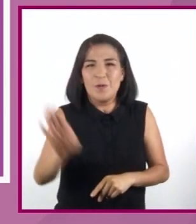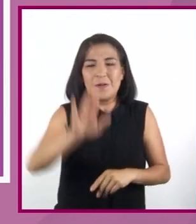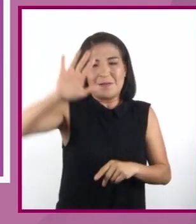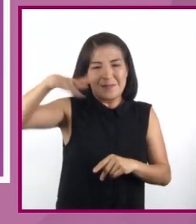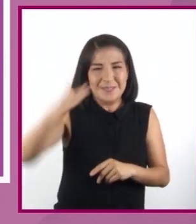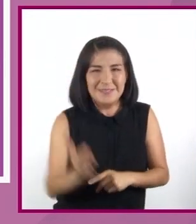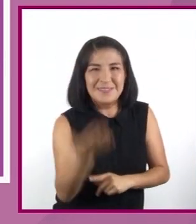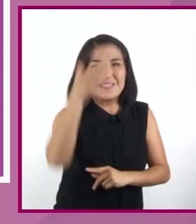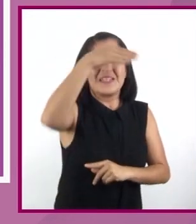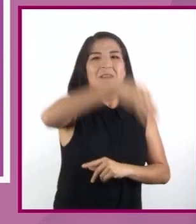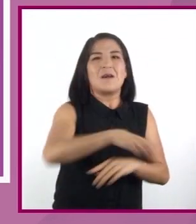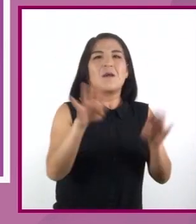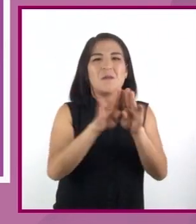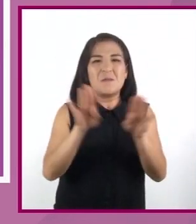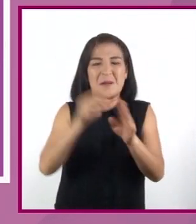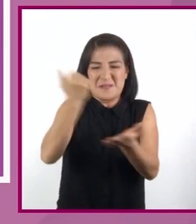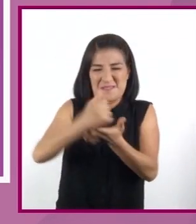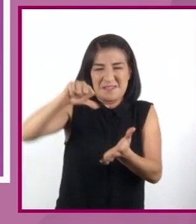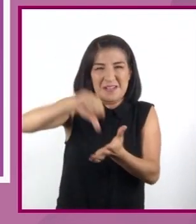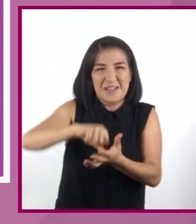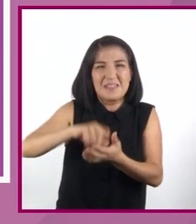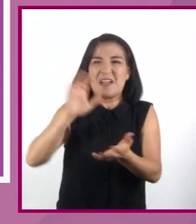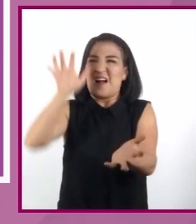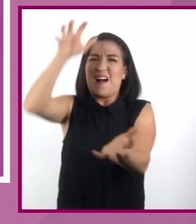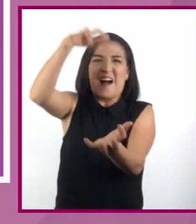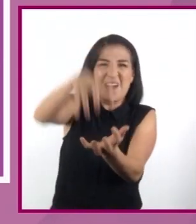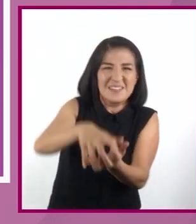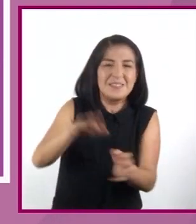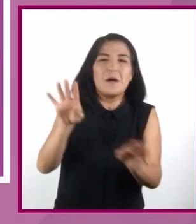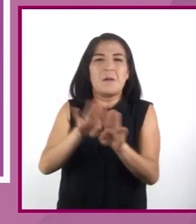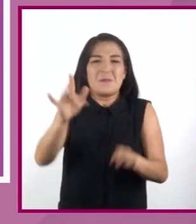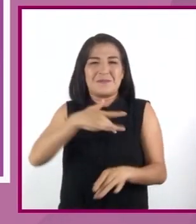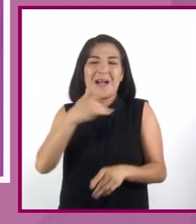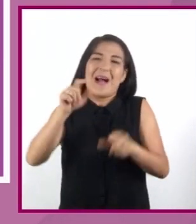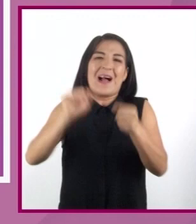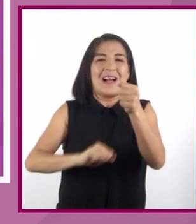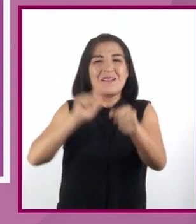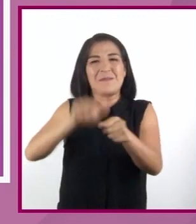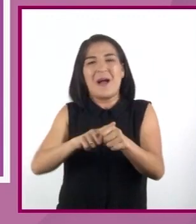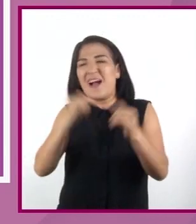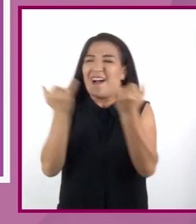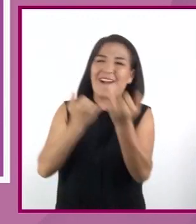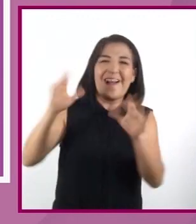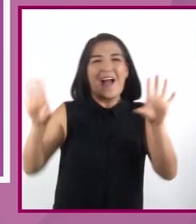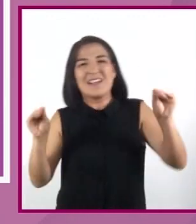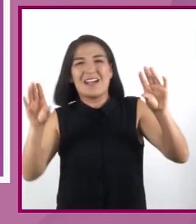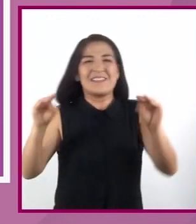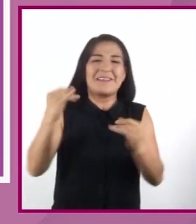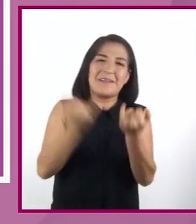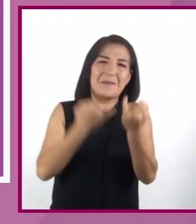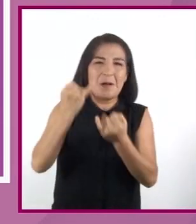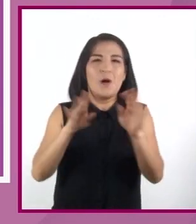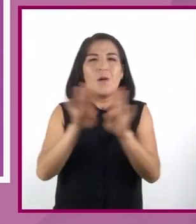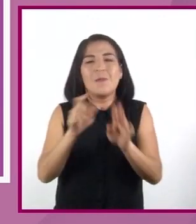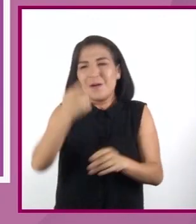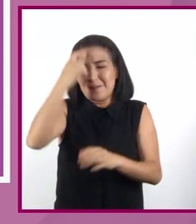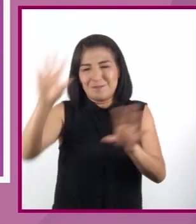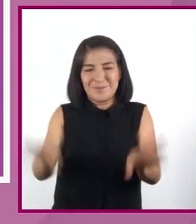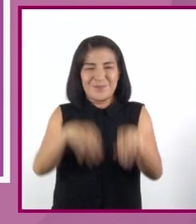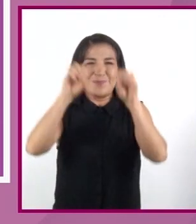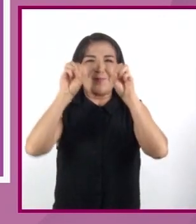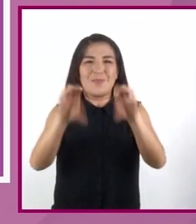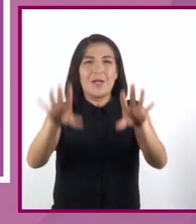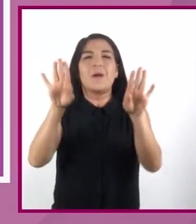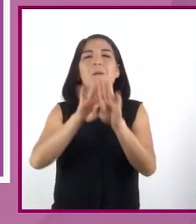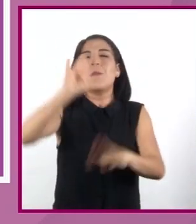sirenas, troles, gigantes, gnomos y animales parlantes, e incluir encantamientos, que se desarrollan